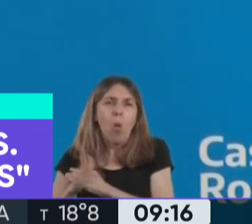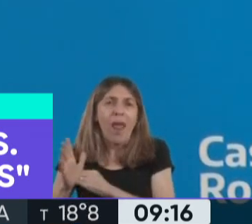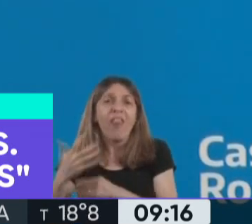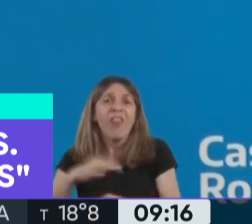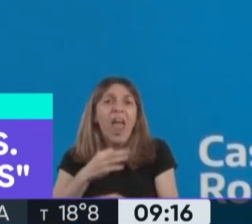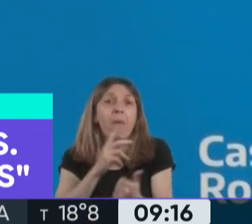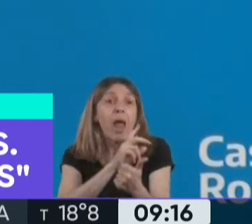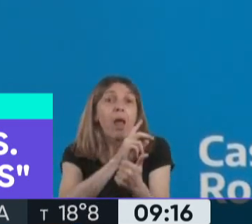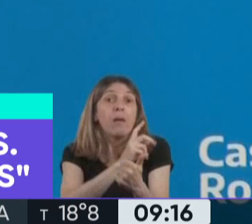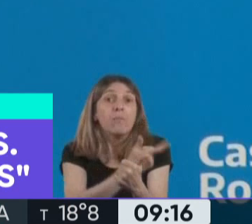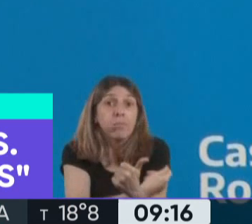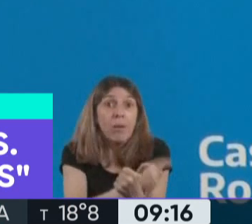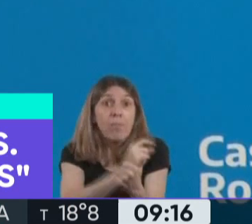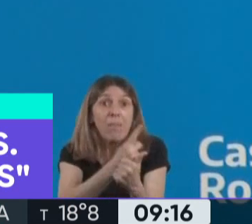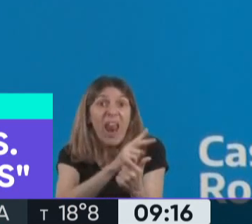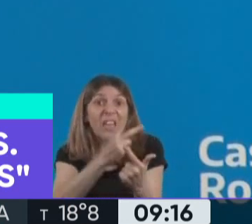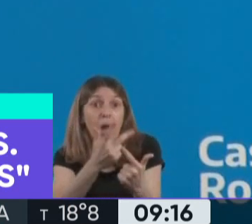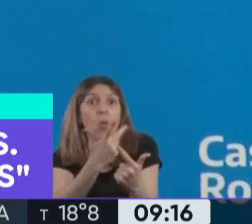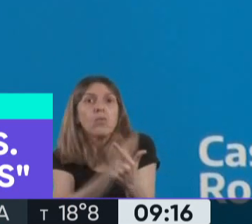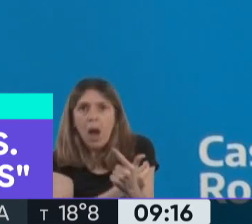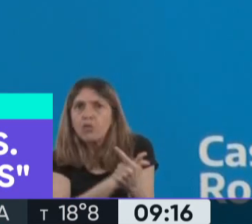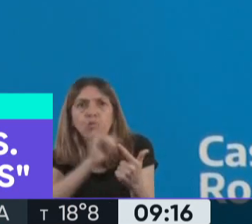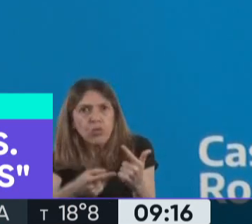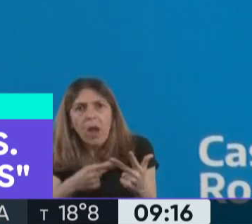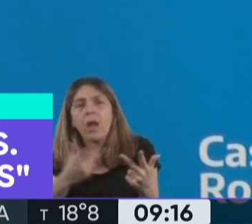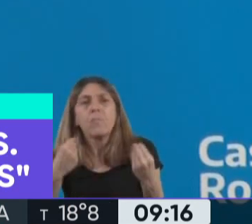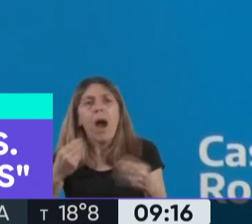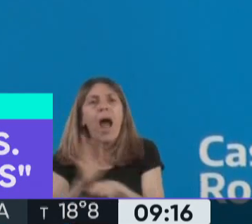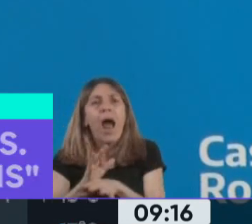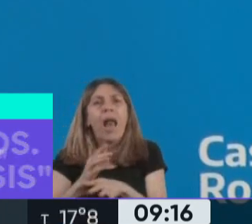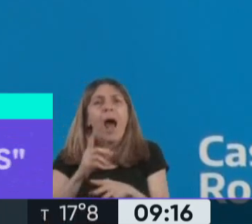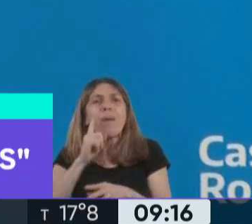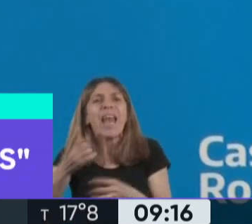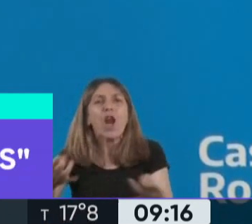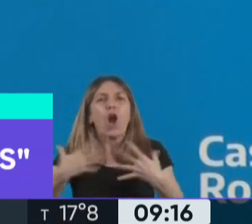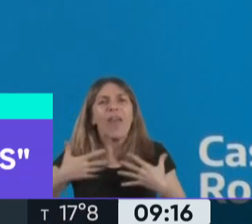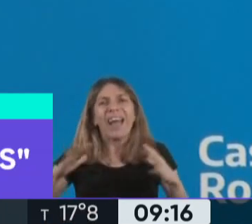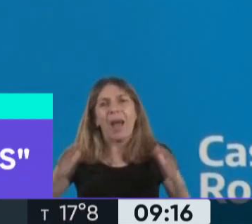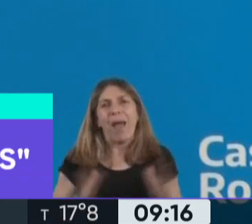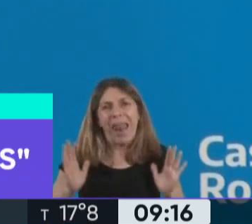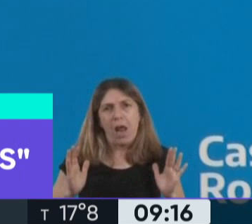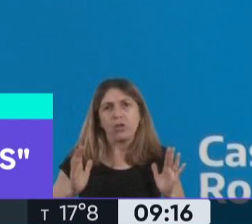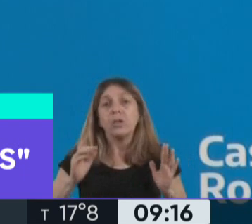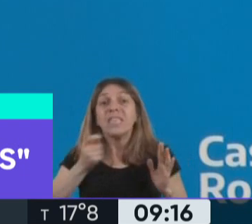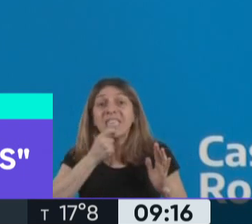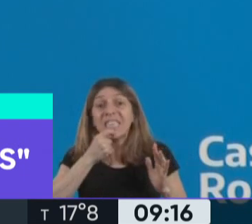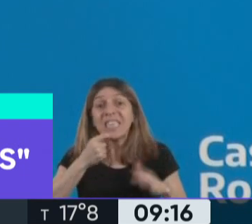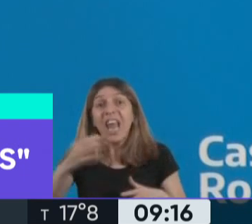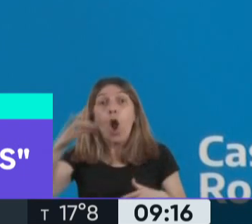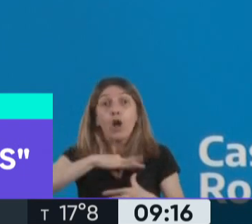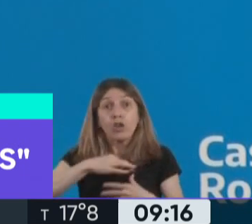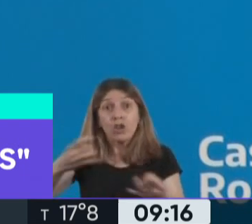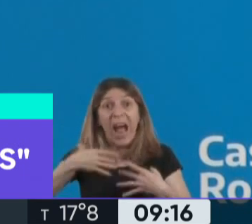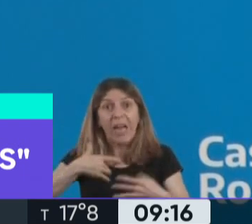para poder saber que es menor el riesgo de contagio y sobre todo que es menor el riesgo de que la enfermedad se transforme en una enfermedad grave o en